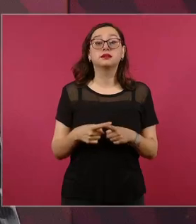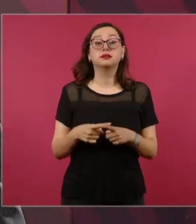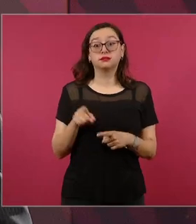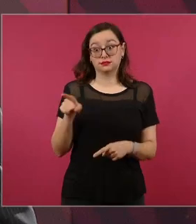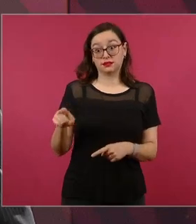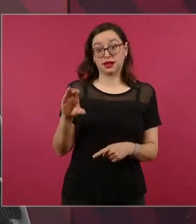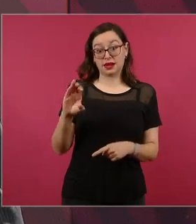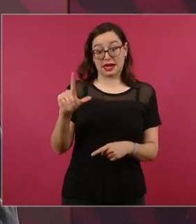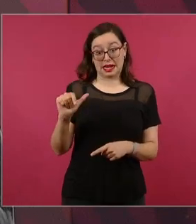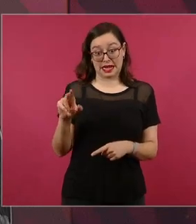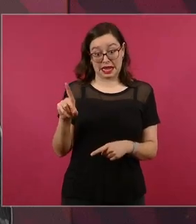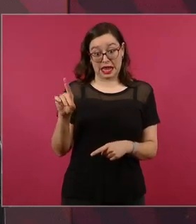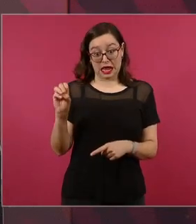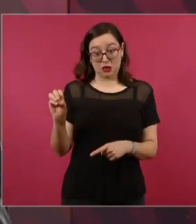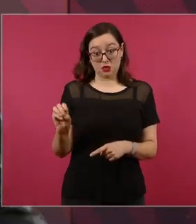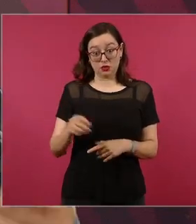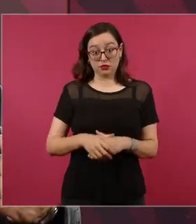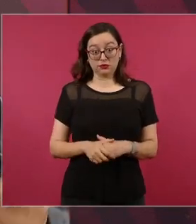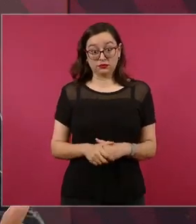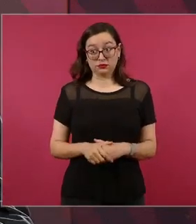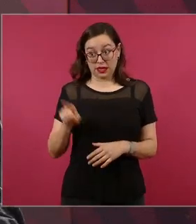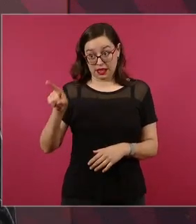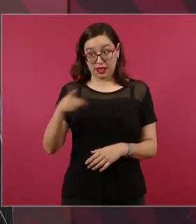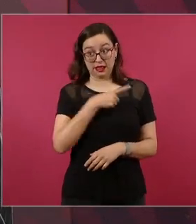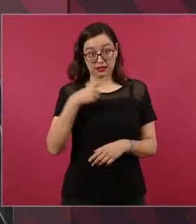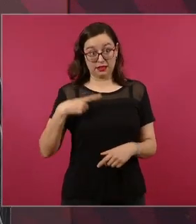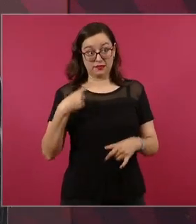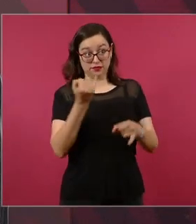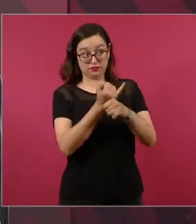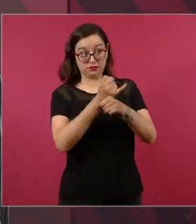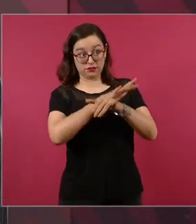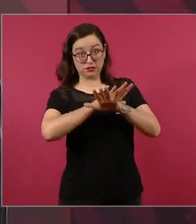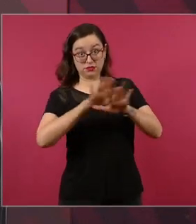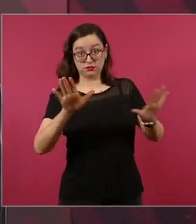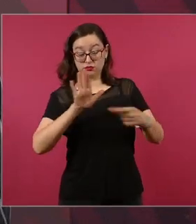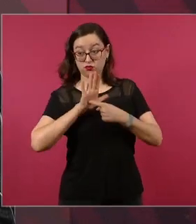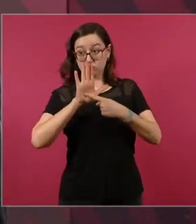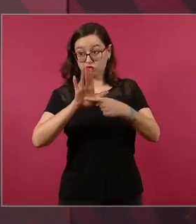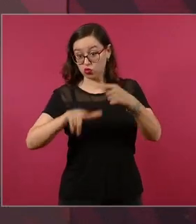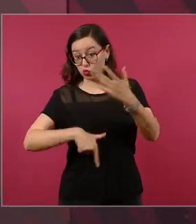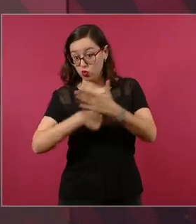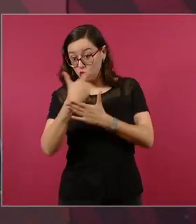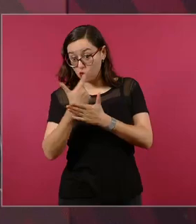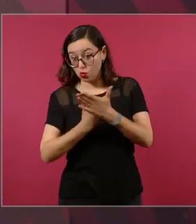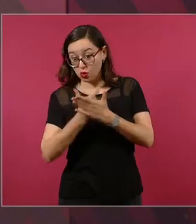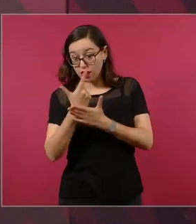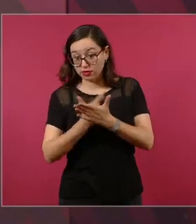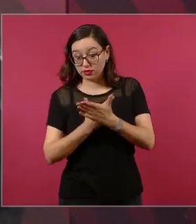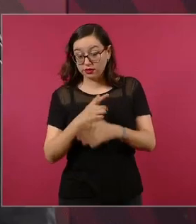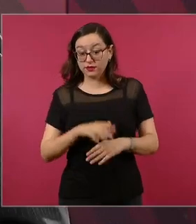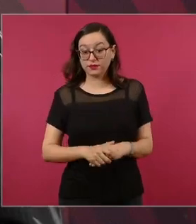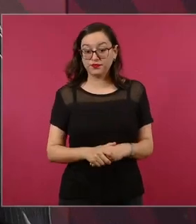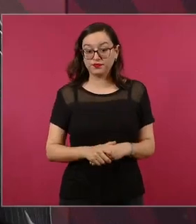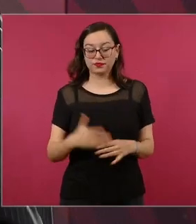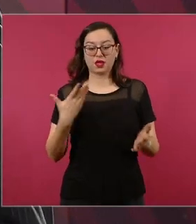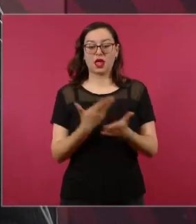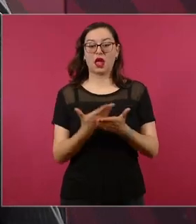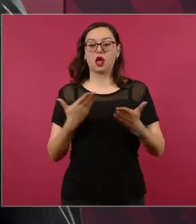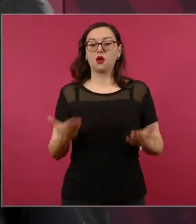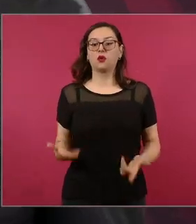era Claudio, y él es el que tiene que informar. Porque ahora pues le echan la culpa a los